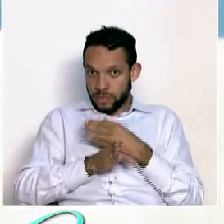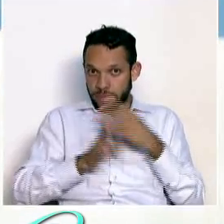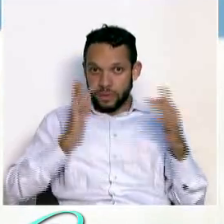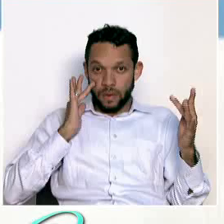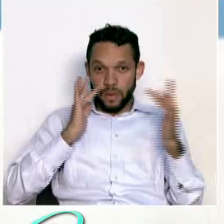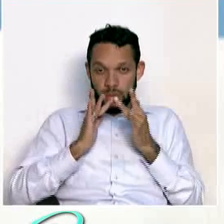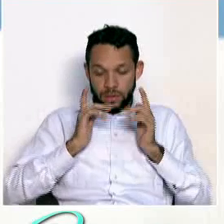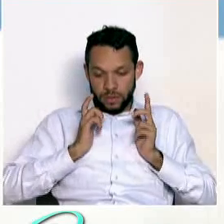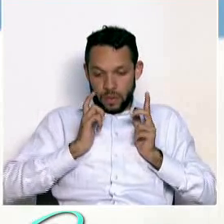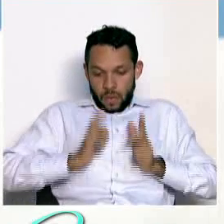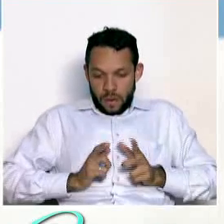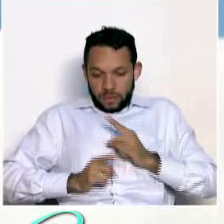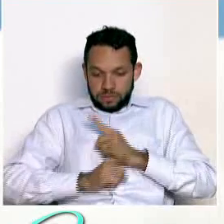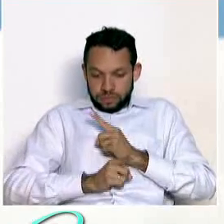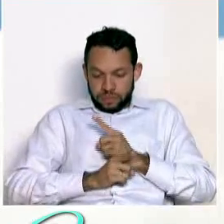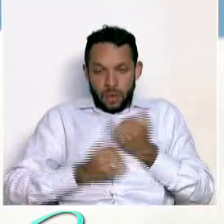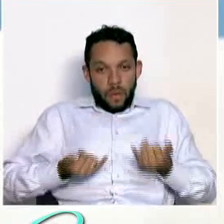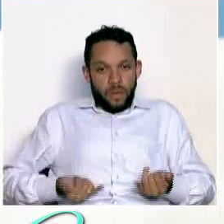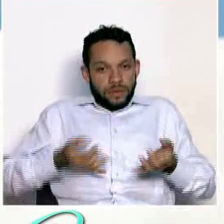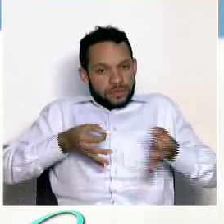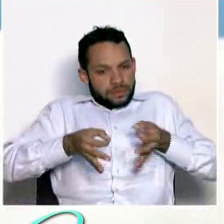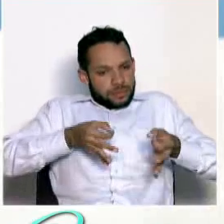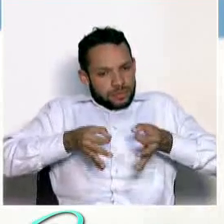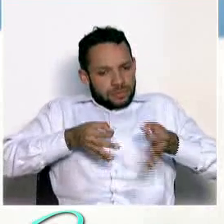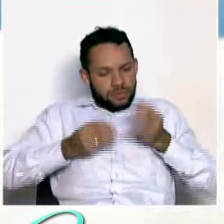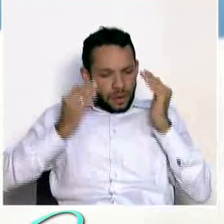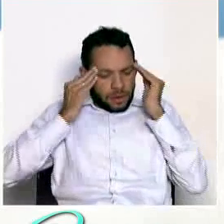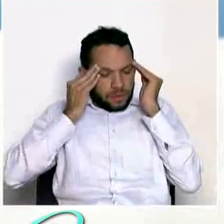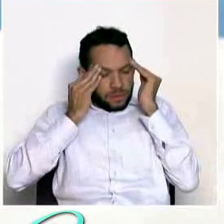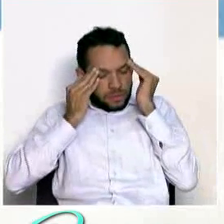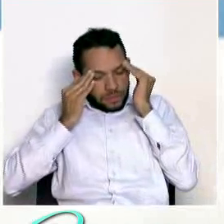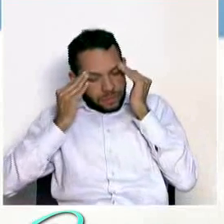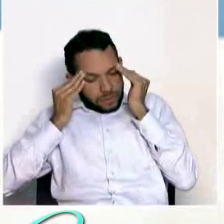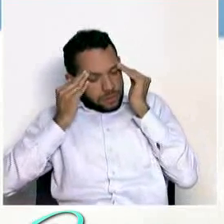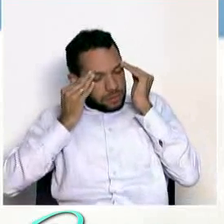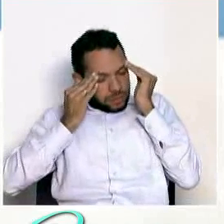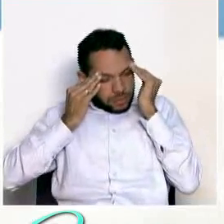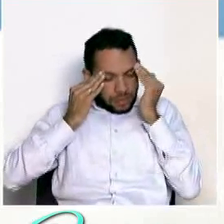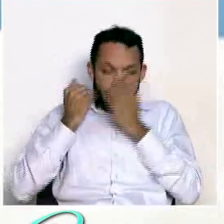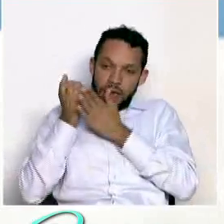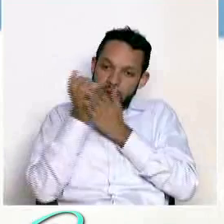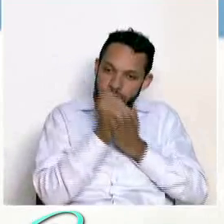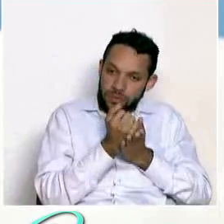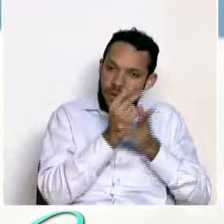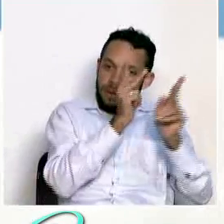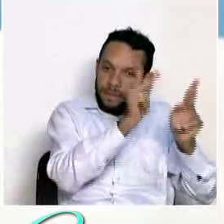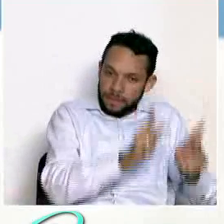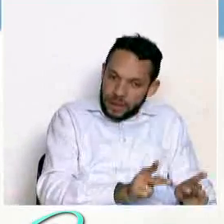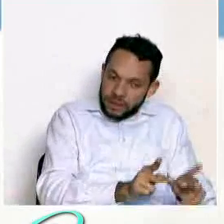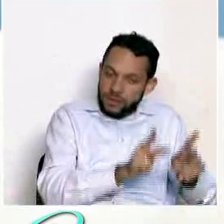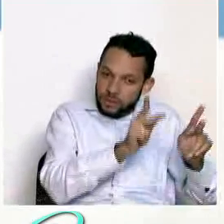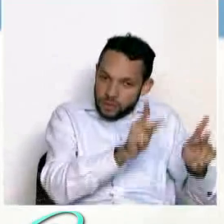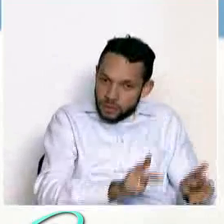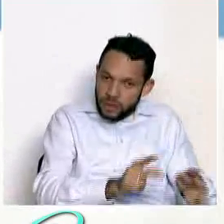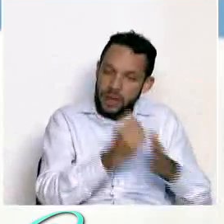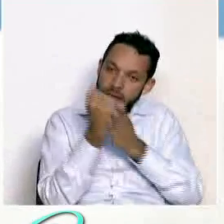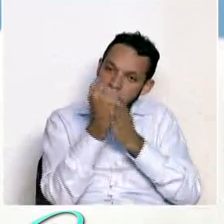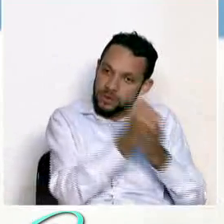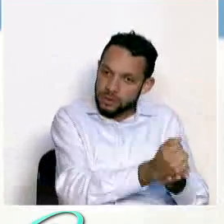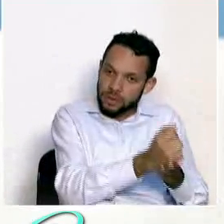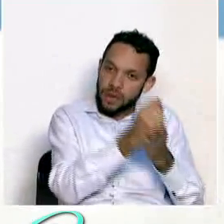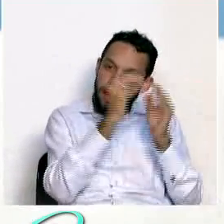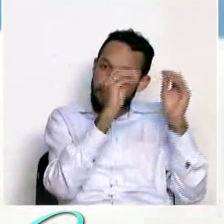Continuando con este proceso de hipnosis y de ayuda terapéutica, es muy importante que la gente conozca todas estas